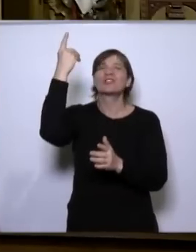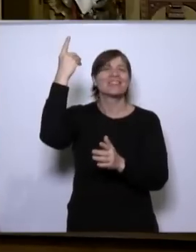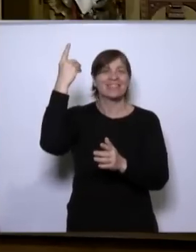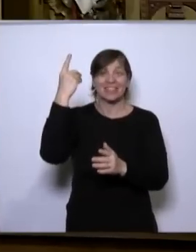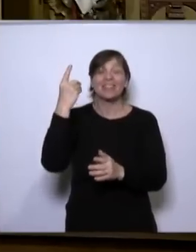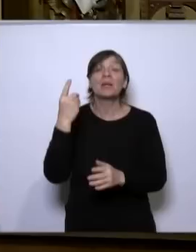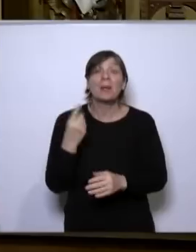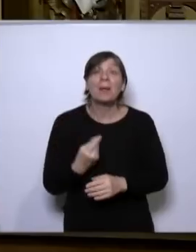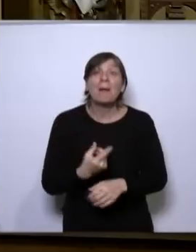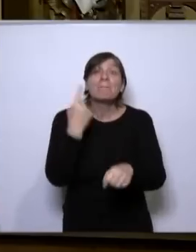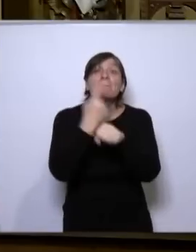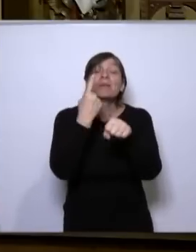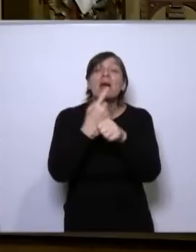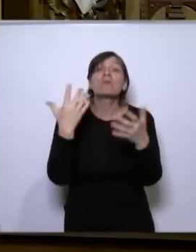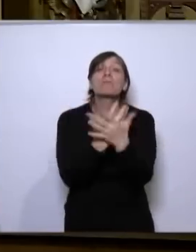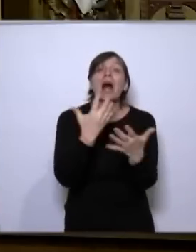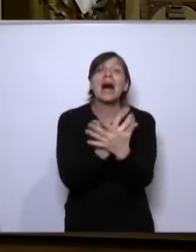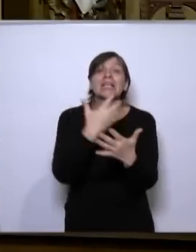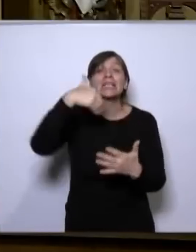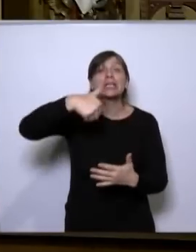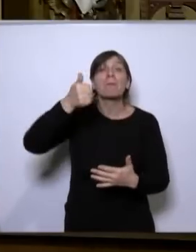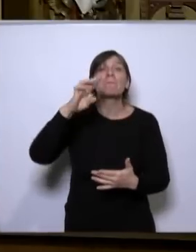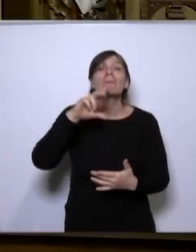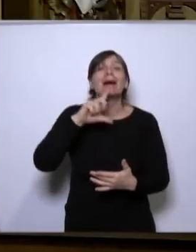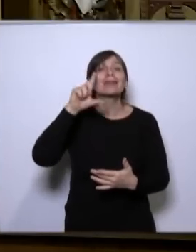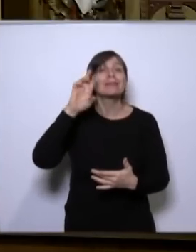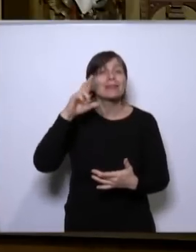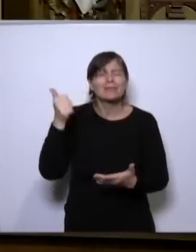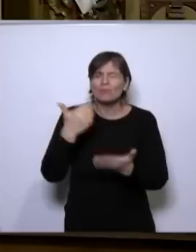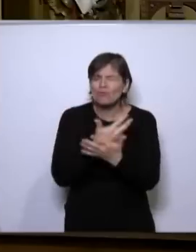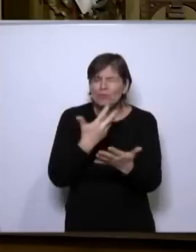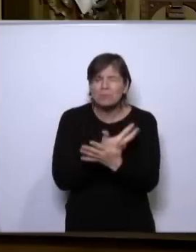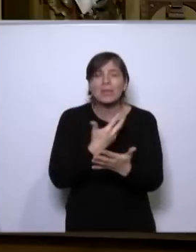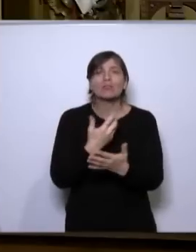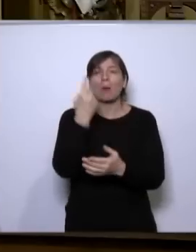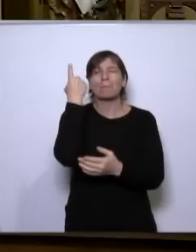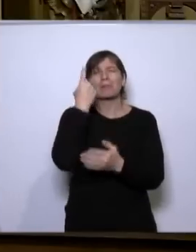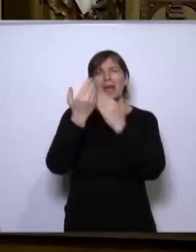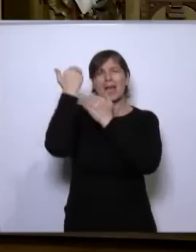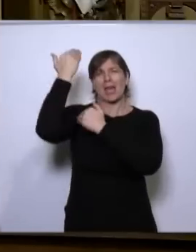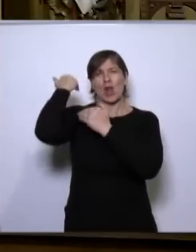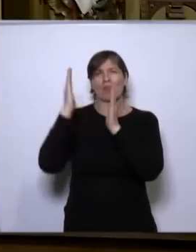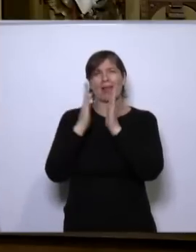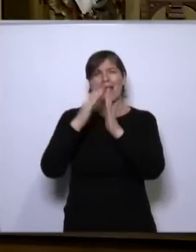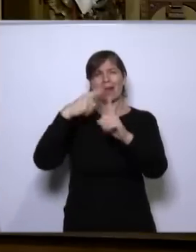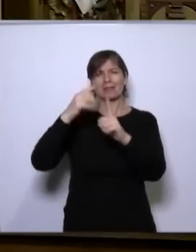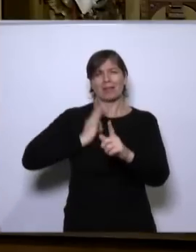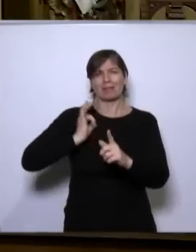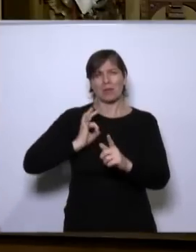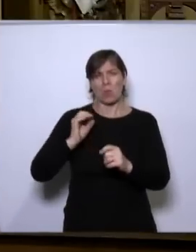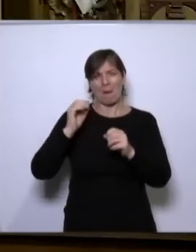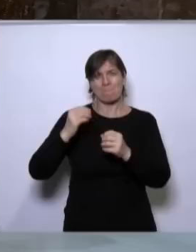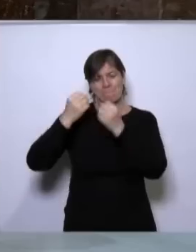primer mártir de la Iglesia desde sus primeros pasos de la Iglesia primitiva.